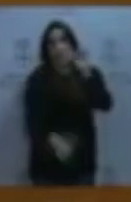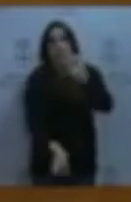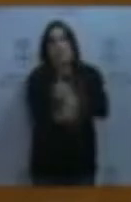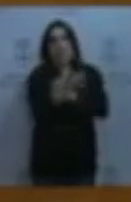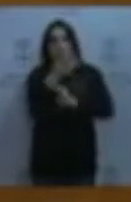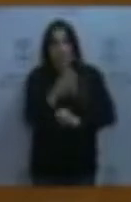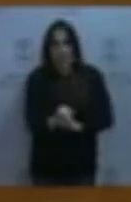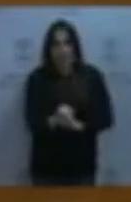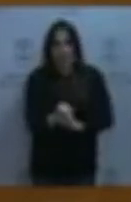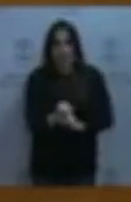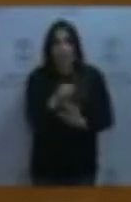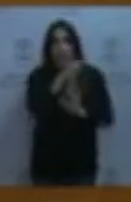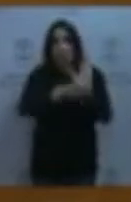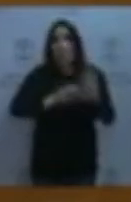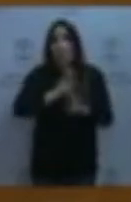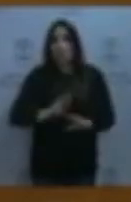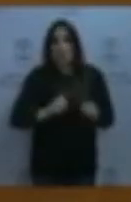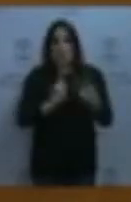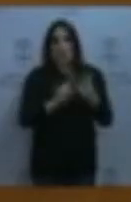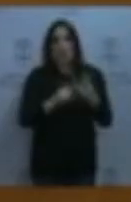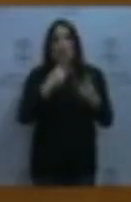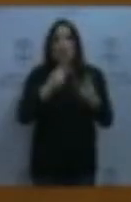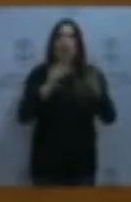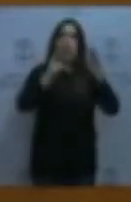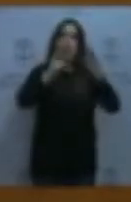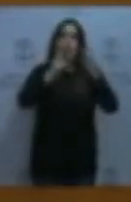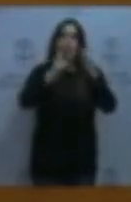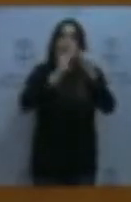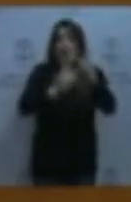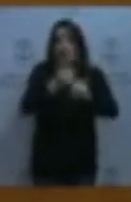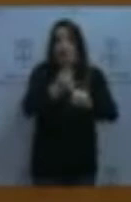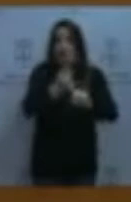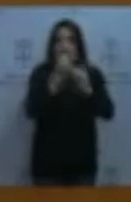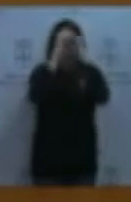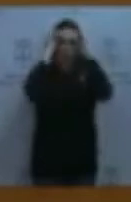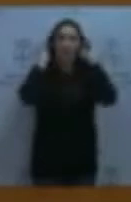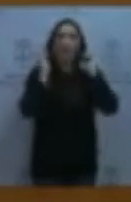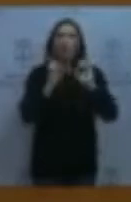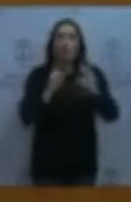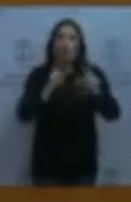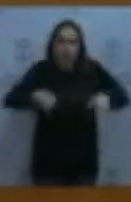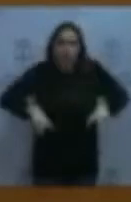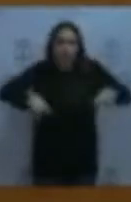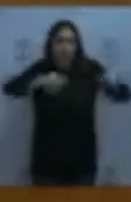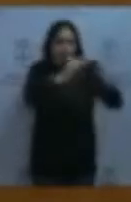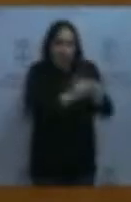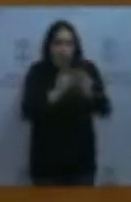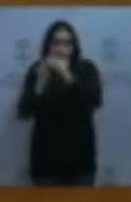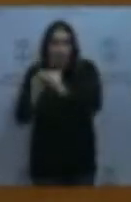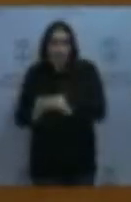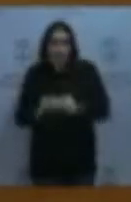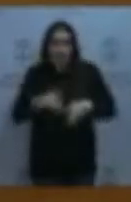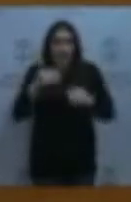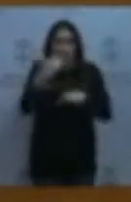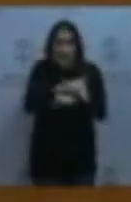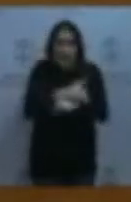El último principio y del arreglo. Y aquí pedimos de algo más que reparar los bordillos y limpiar las calles,